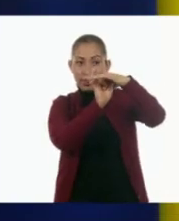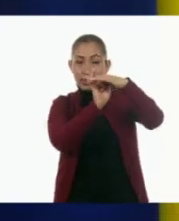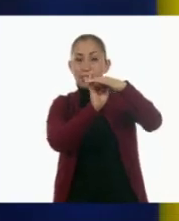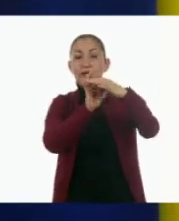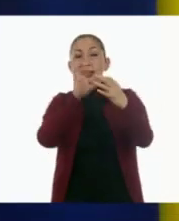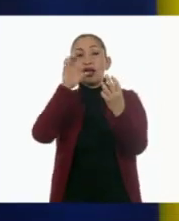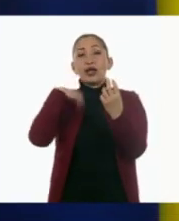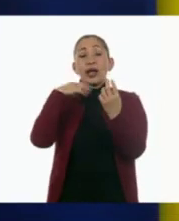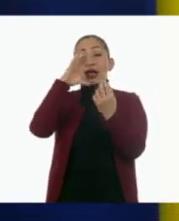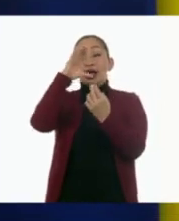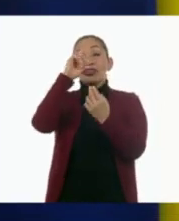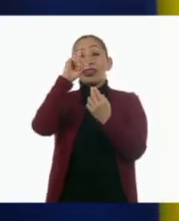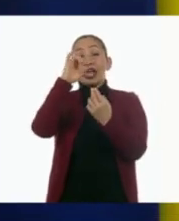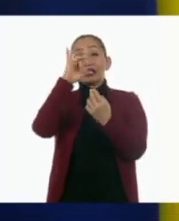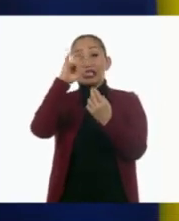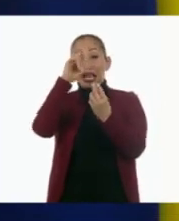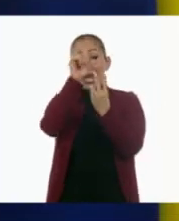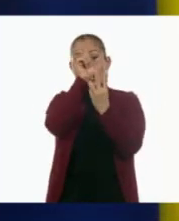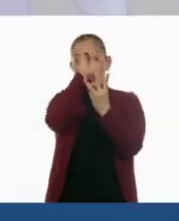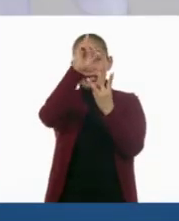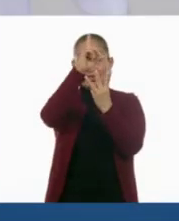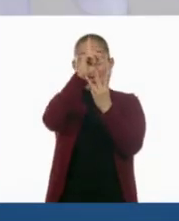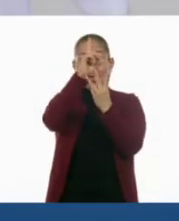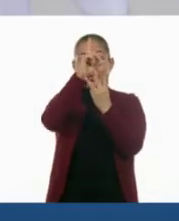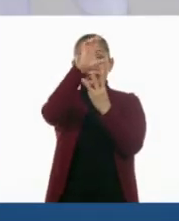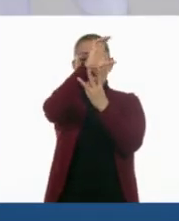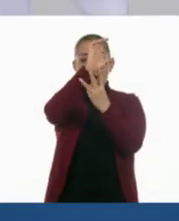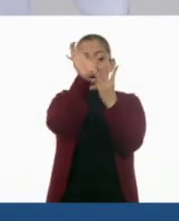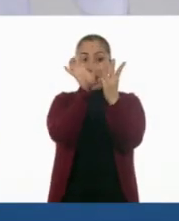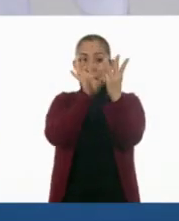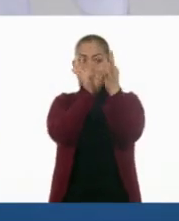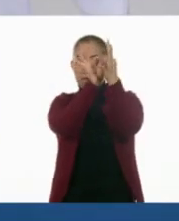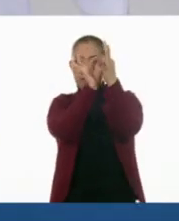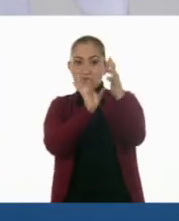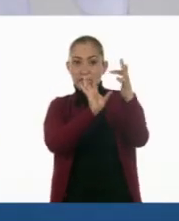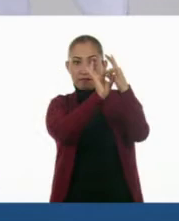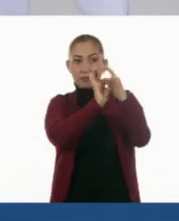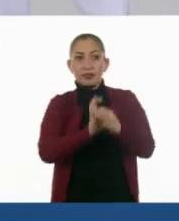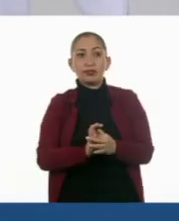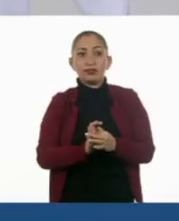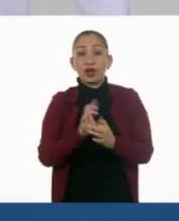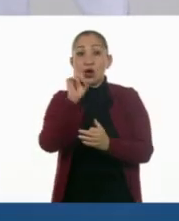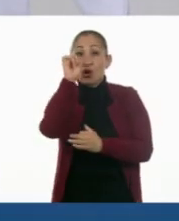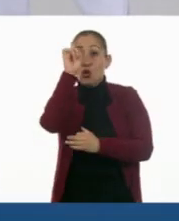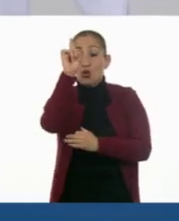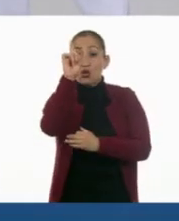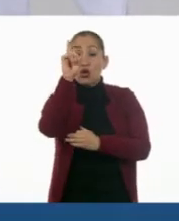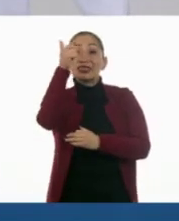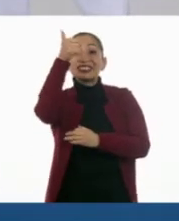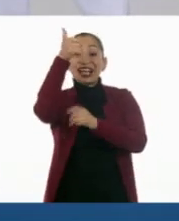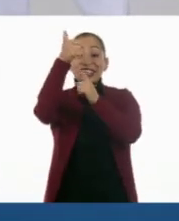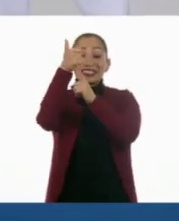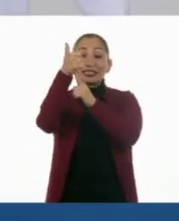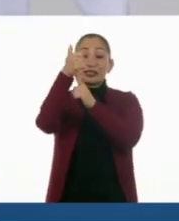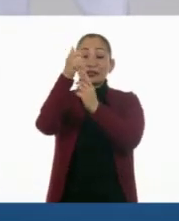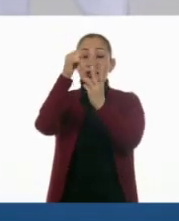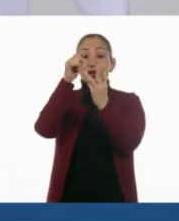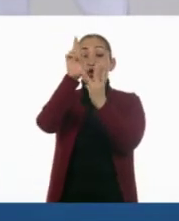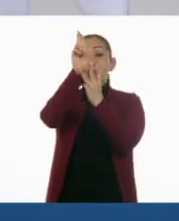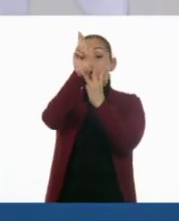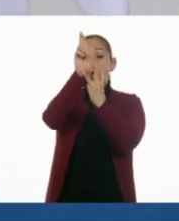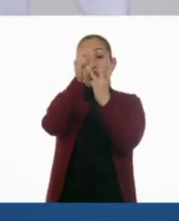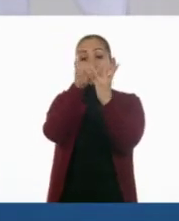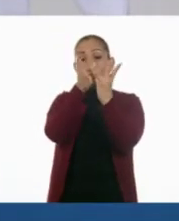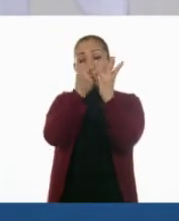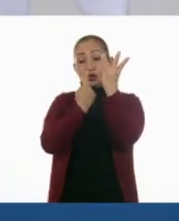decenas y a las centenas, ¿cierto? Así es. Entonces, el 1 va a ir abajo del 6, que son unidades, el 4